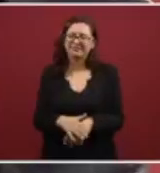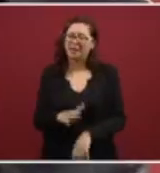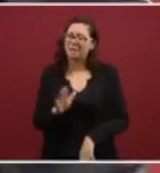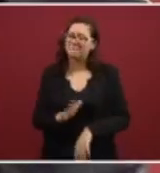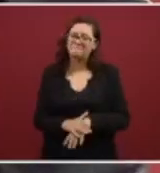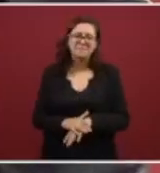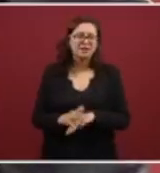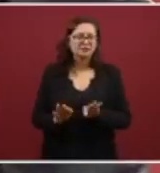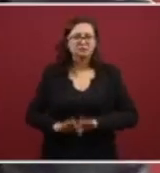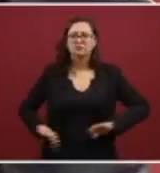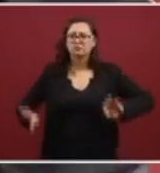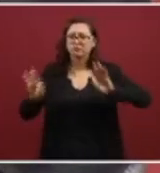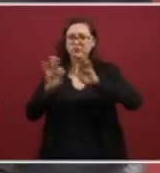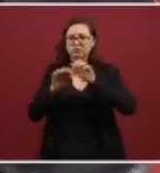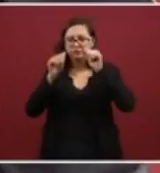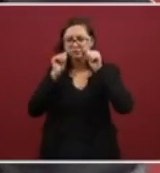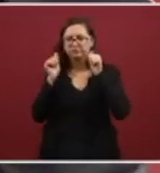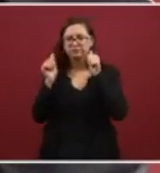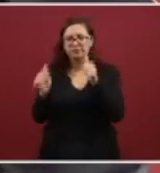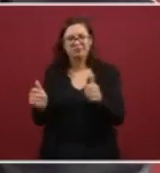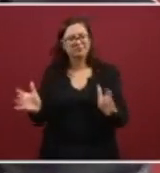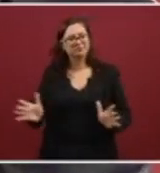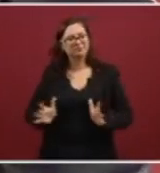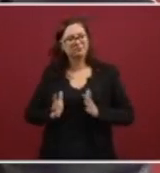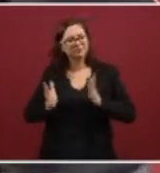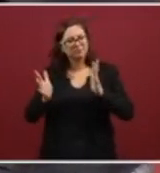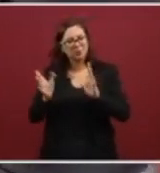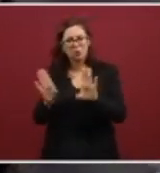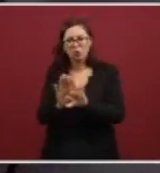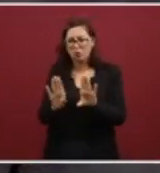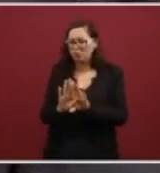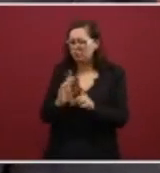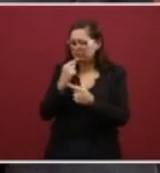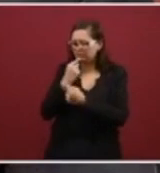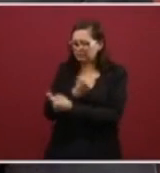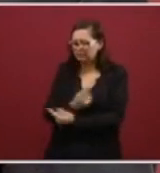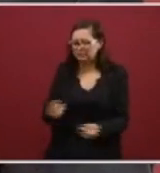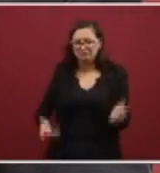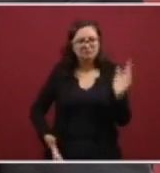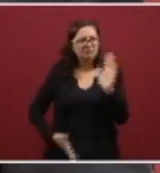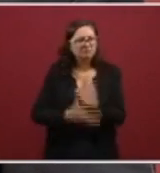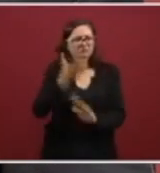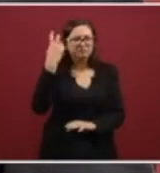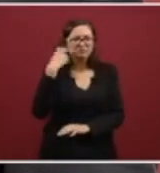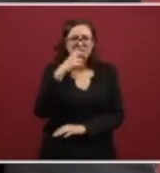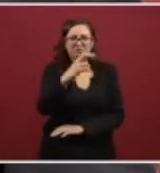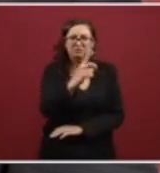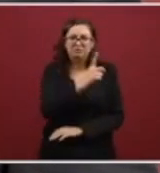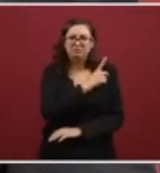nos preocupa. Es increíble que eso esté sucediendo, ya más allá del tema del